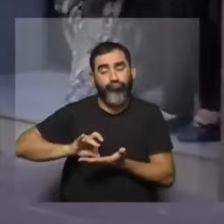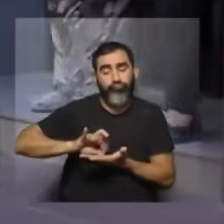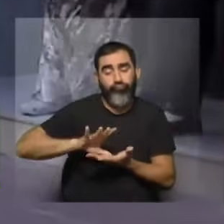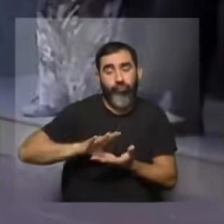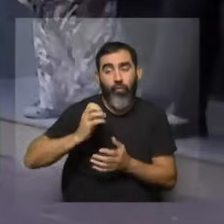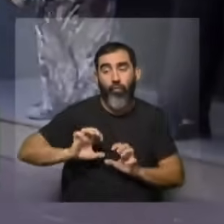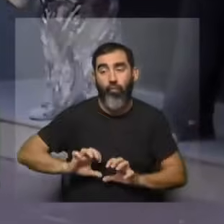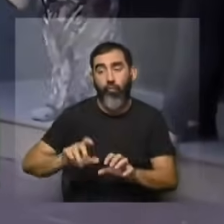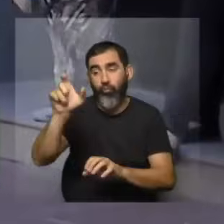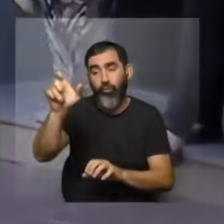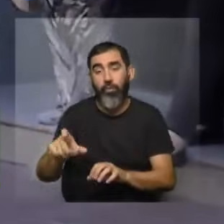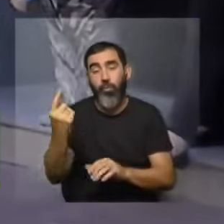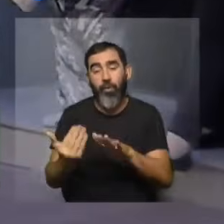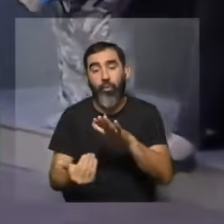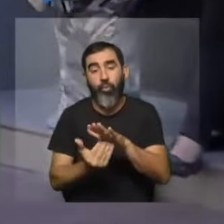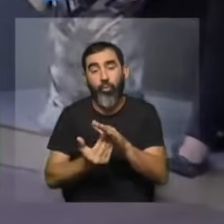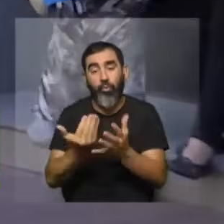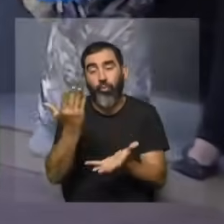de este funcionario, pero la Corte